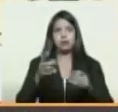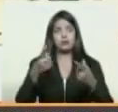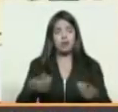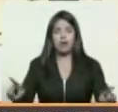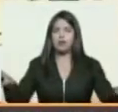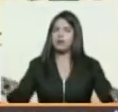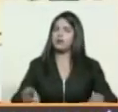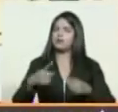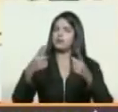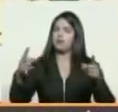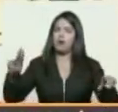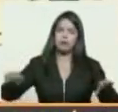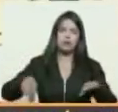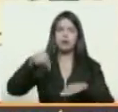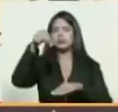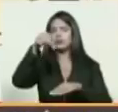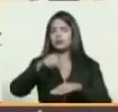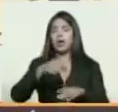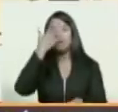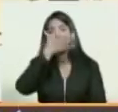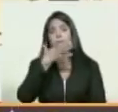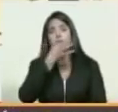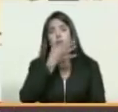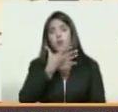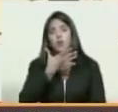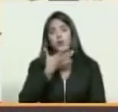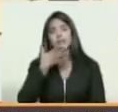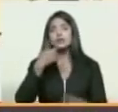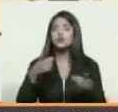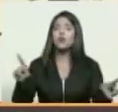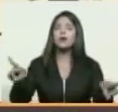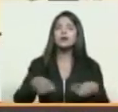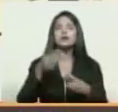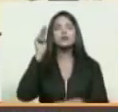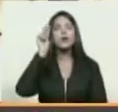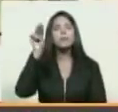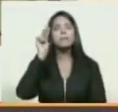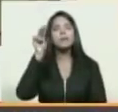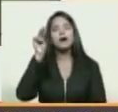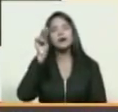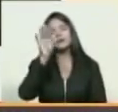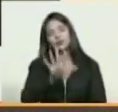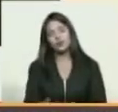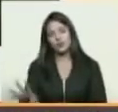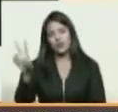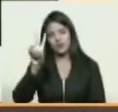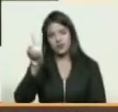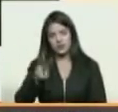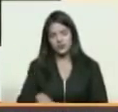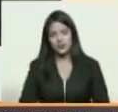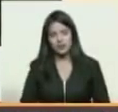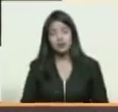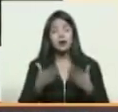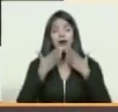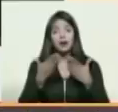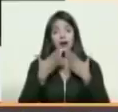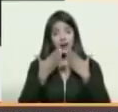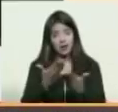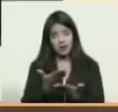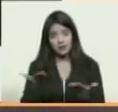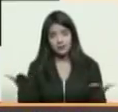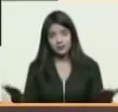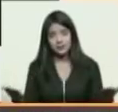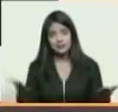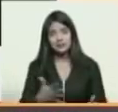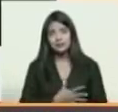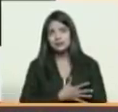nacional y de ese bonito himno del maestro y la maestra venezolana. Gracias, Orfeón de nuestra